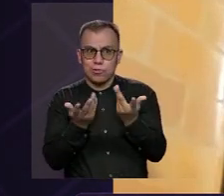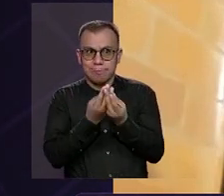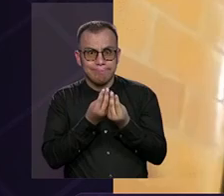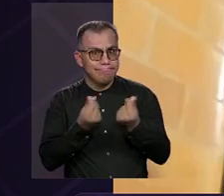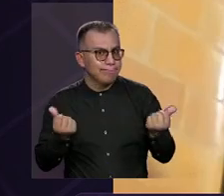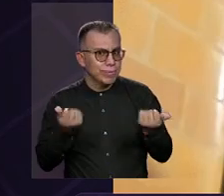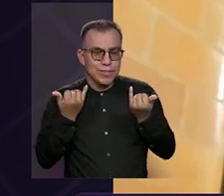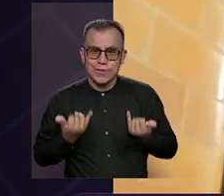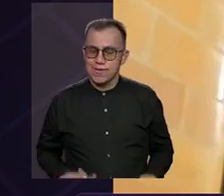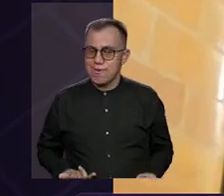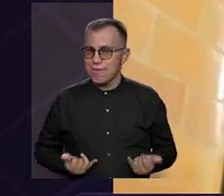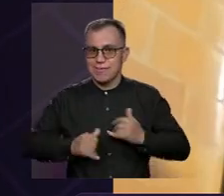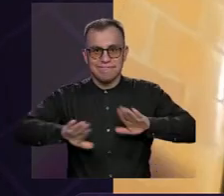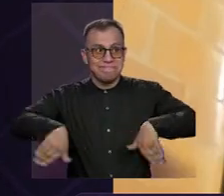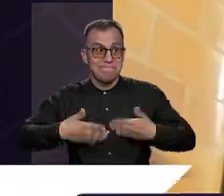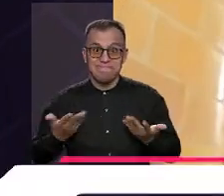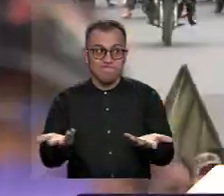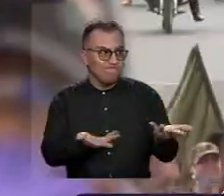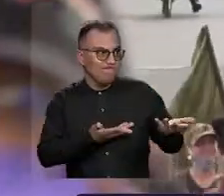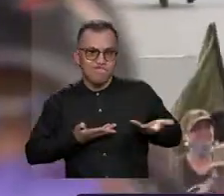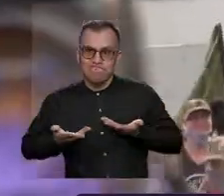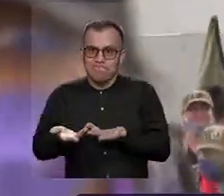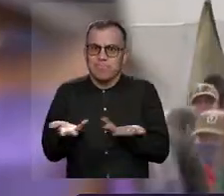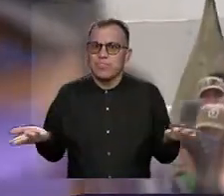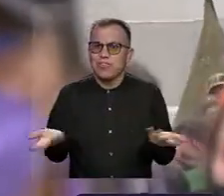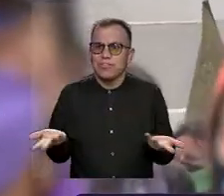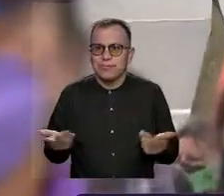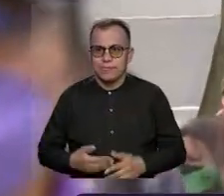y hoy en día no sabemos dónde fue a parar.